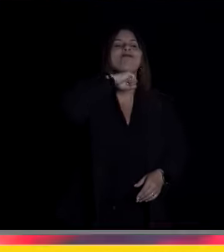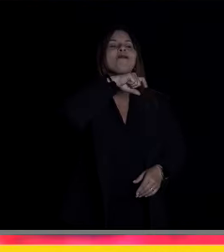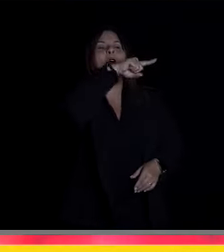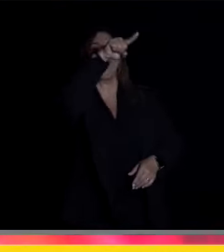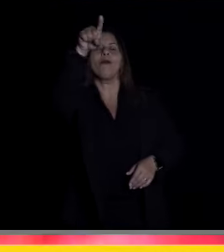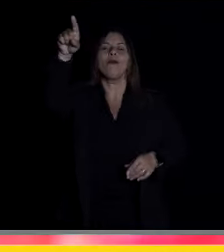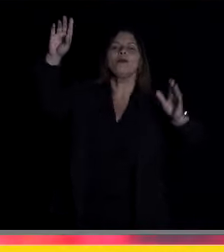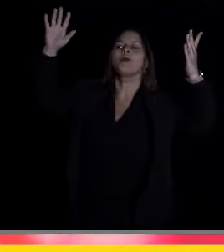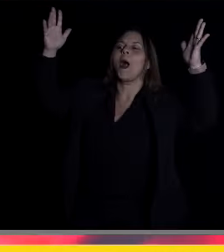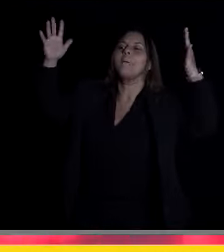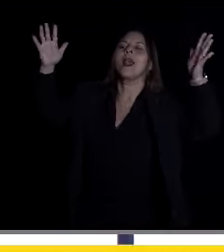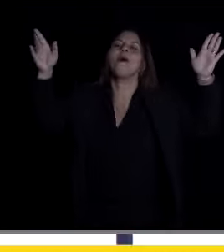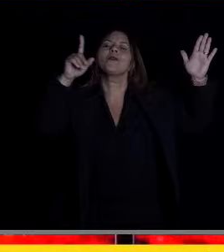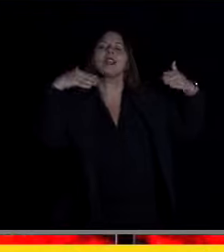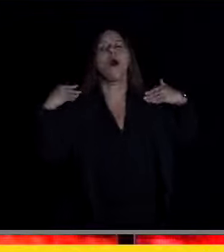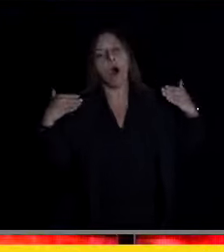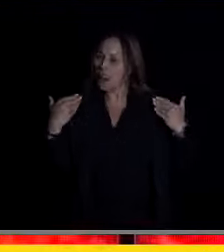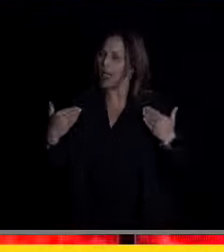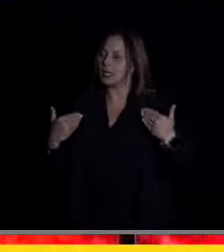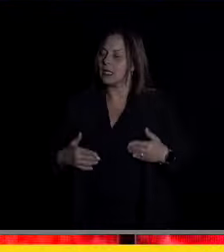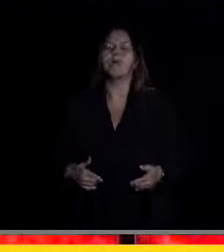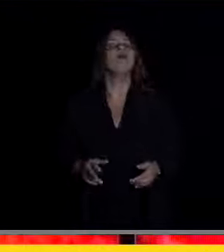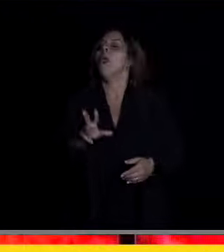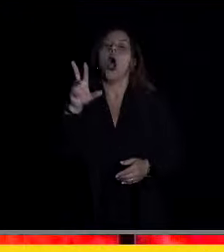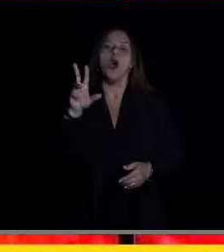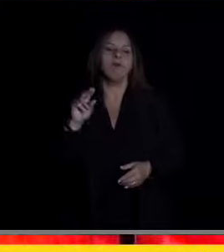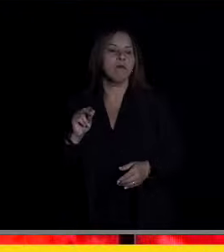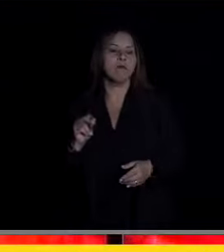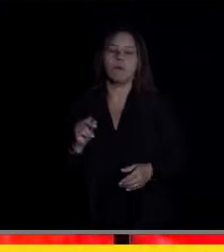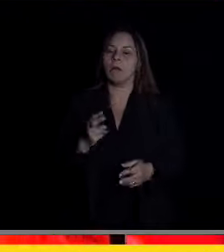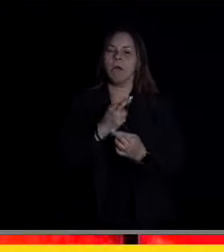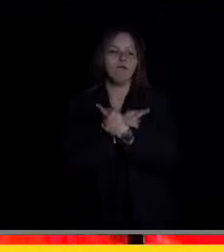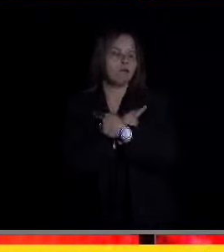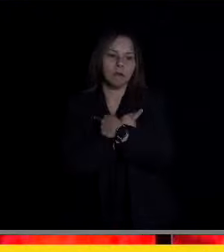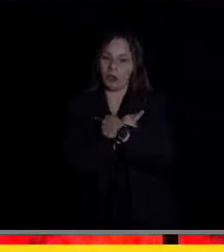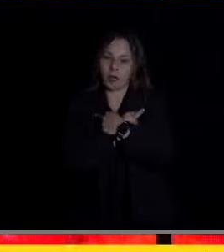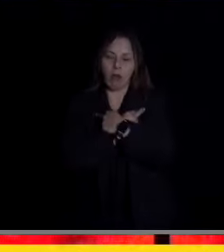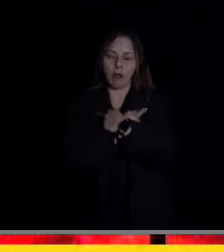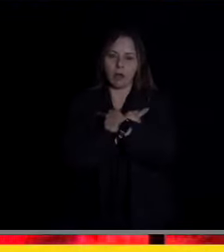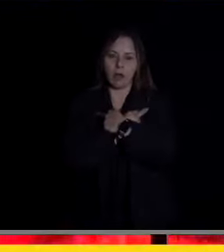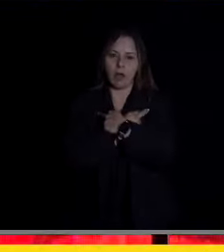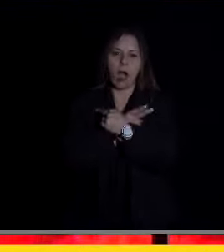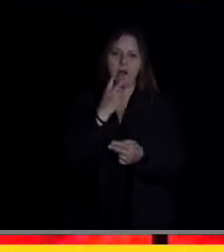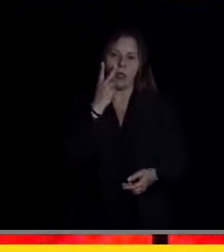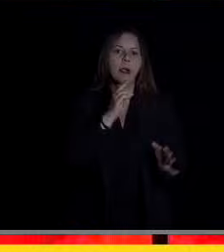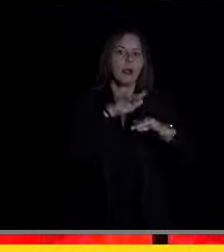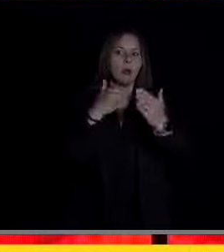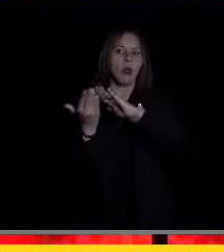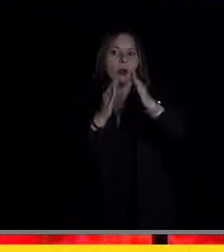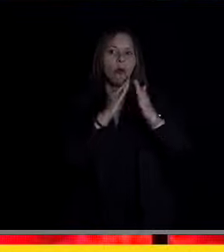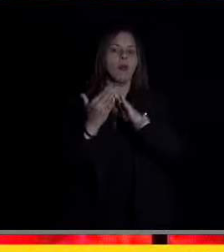ahí, pido un aplauso para esos jóvenes, no descansó hasta asegurar que todas las comunidades estuviesen fuera de